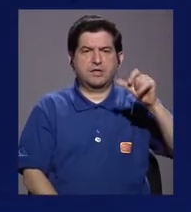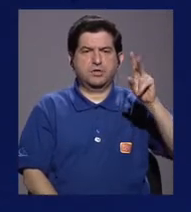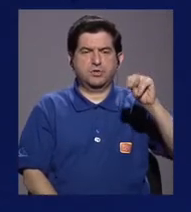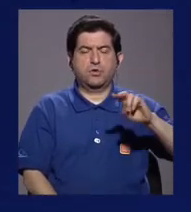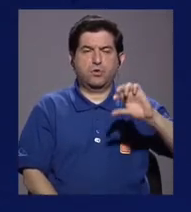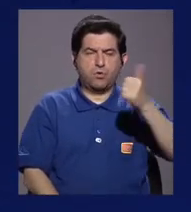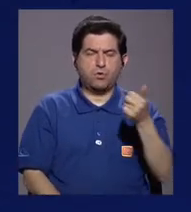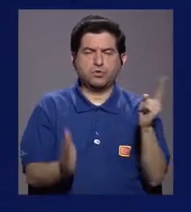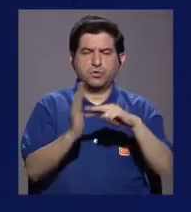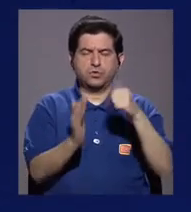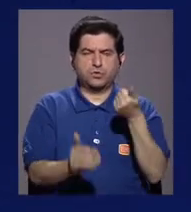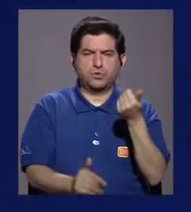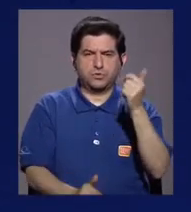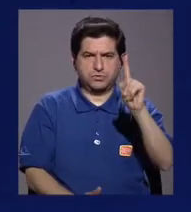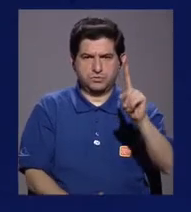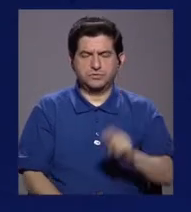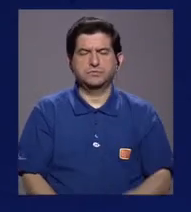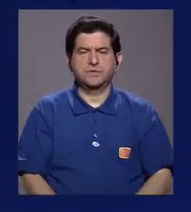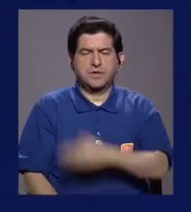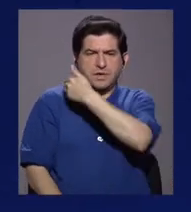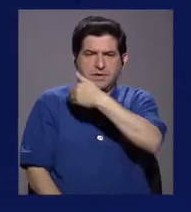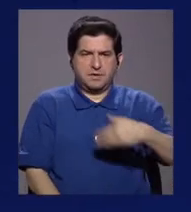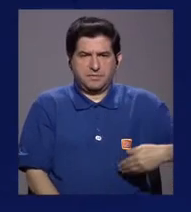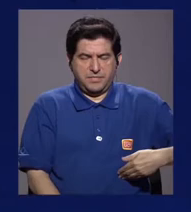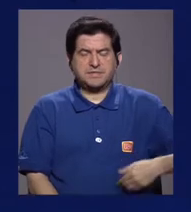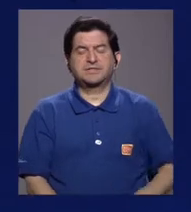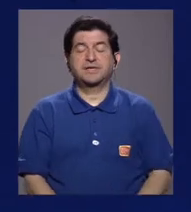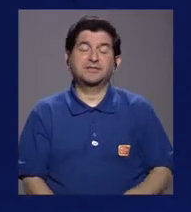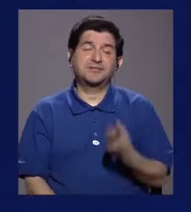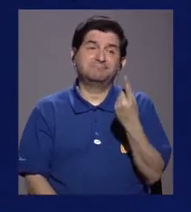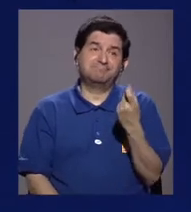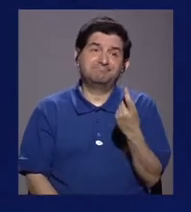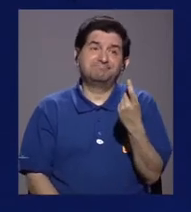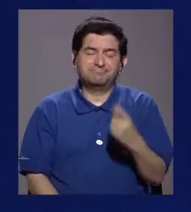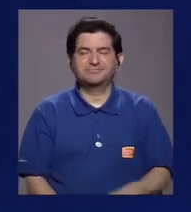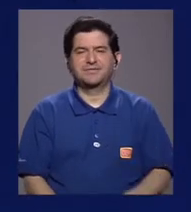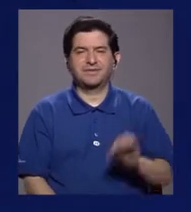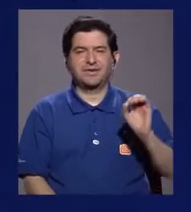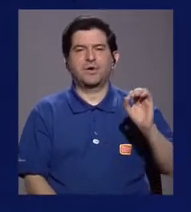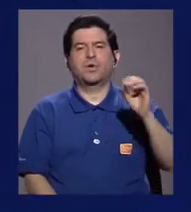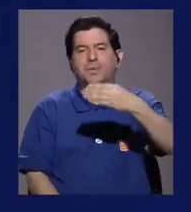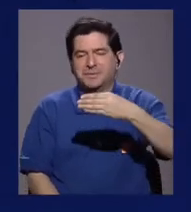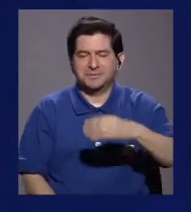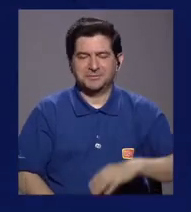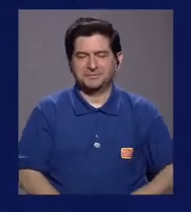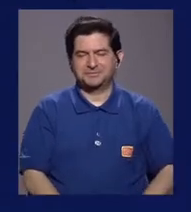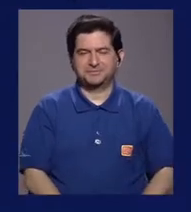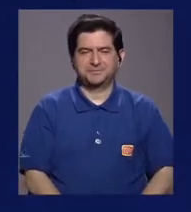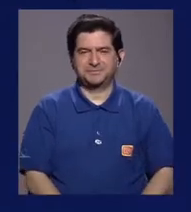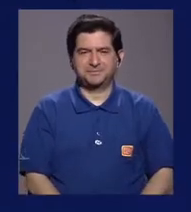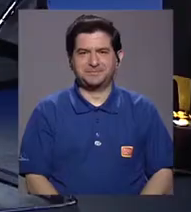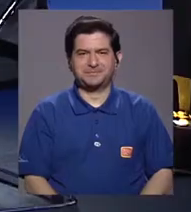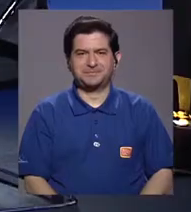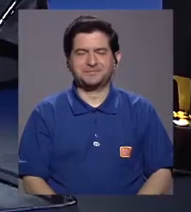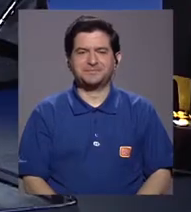y otro más reciente del 2011 del presidente que extrañamos barack obama